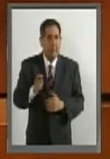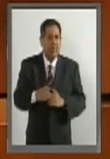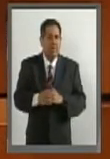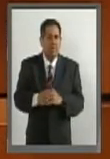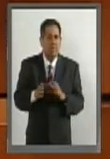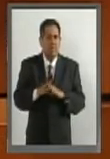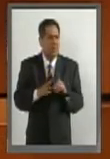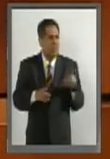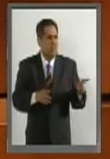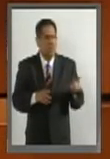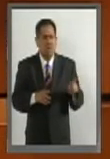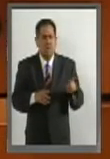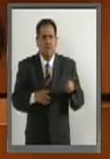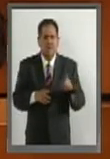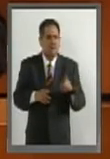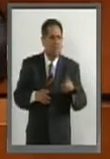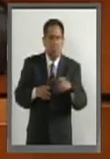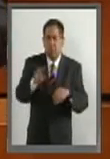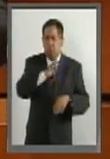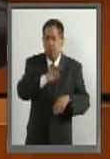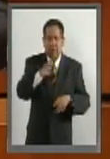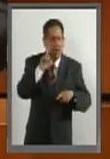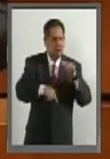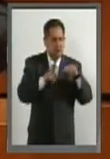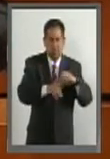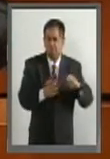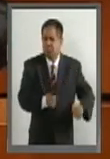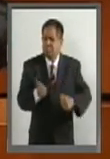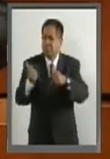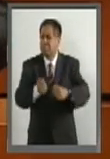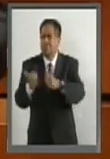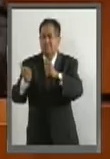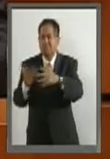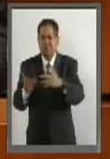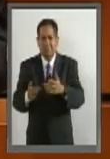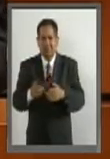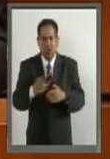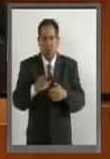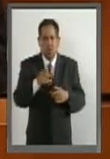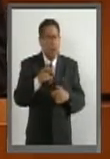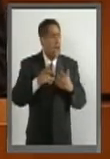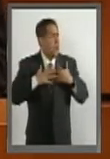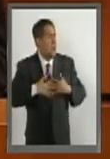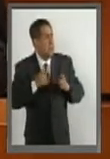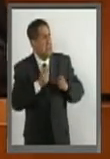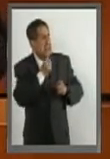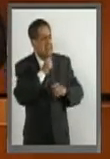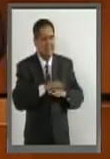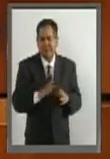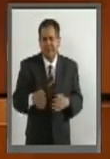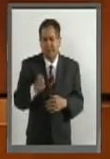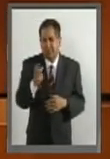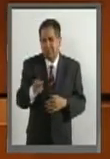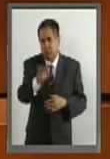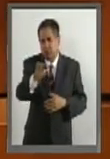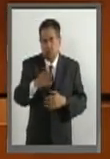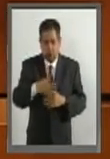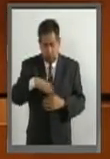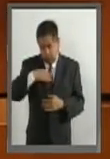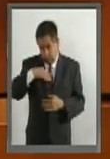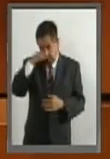la claridad de expulsar a todos los que pueda. La verdad que no es un misterio Trump, esa era mi pregunta. Yo